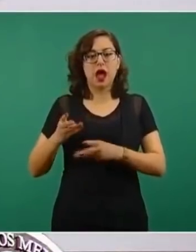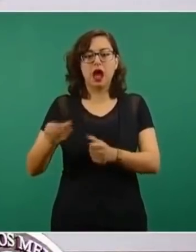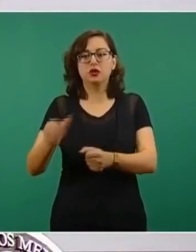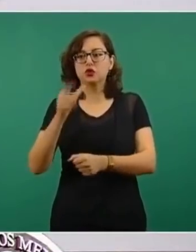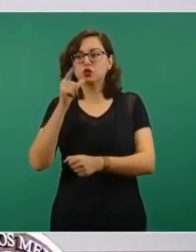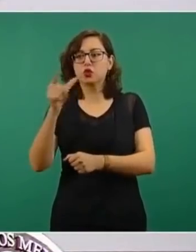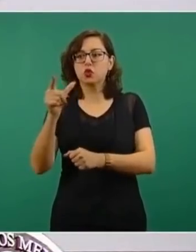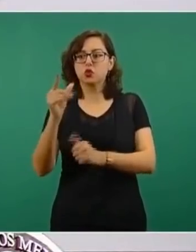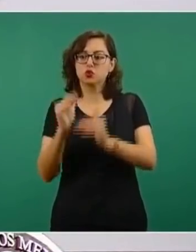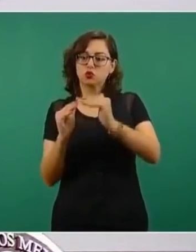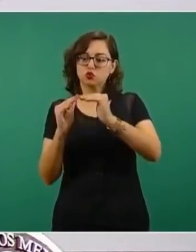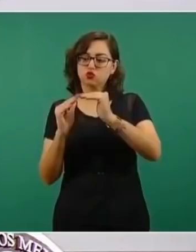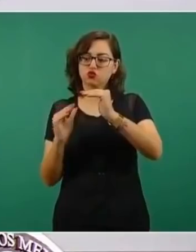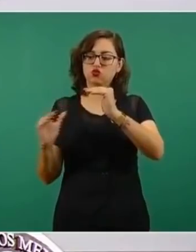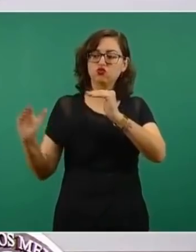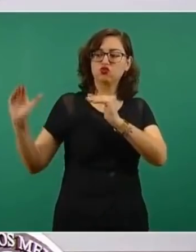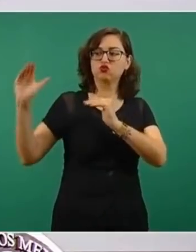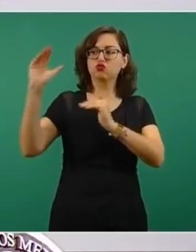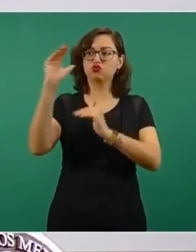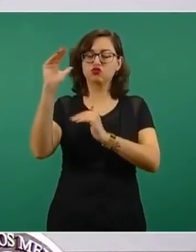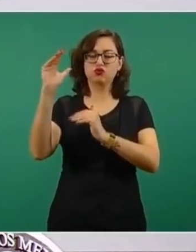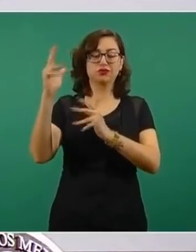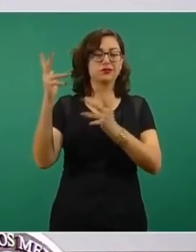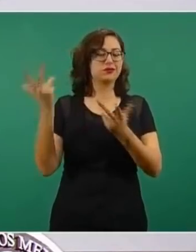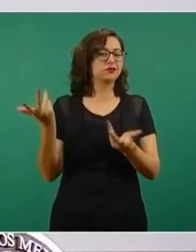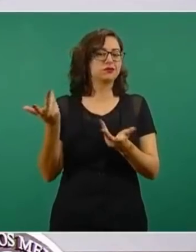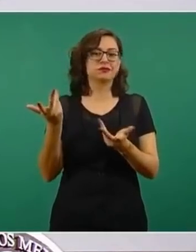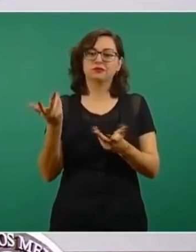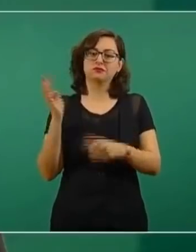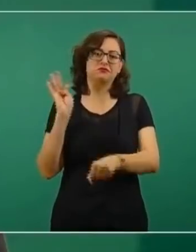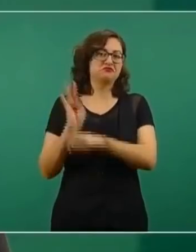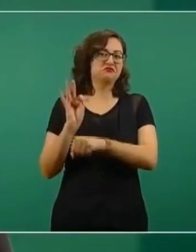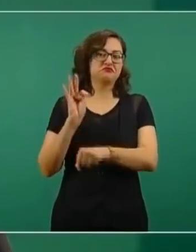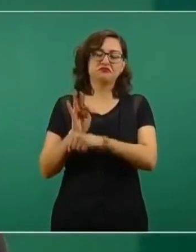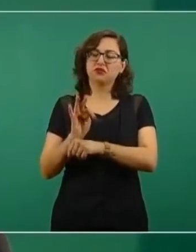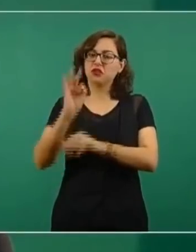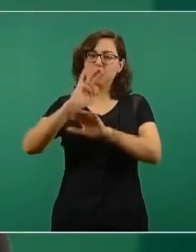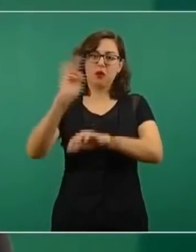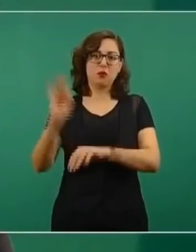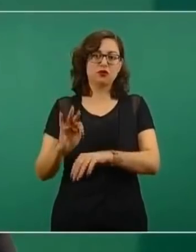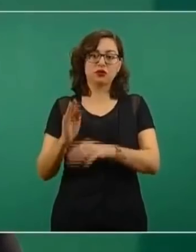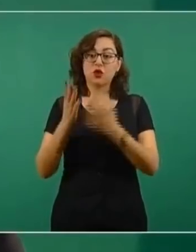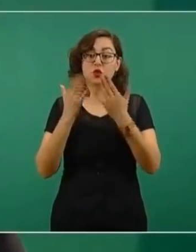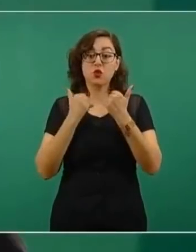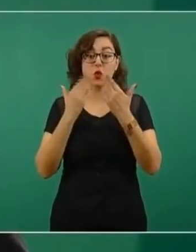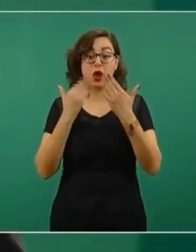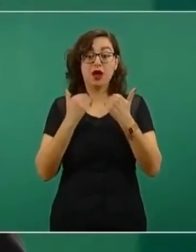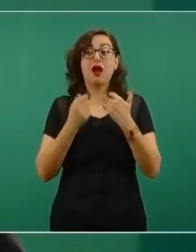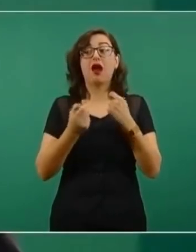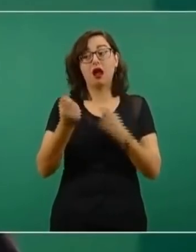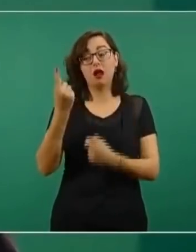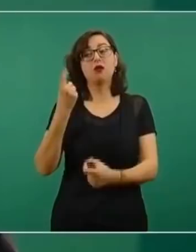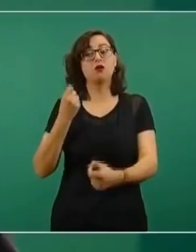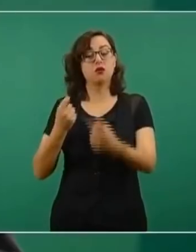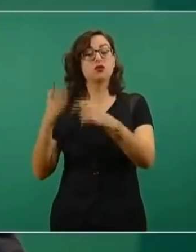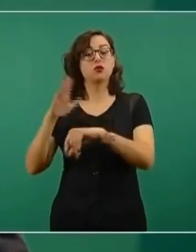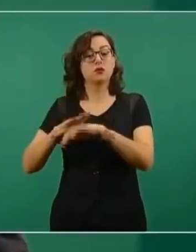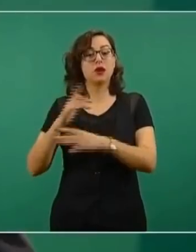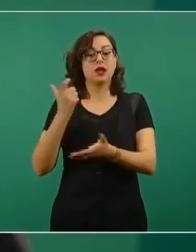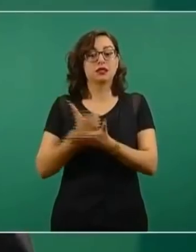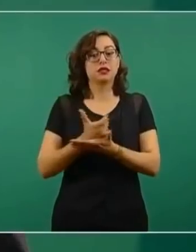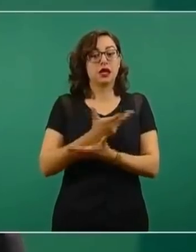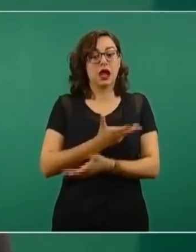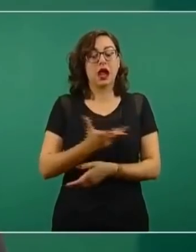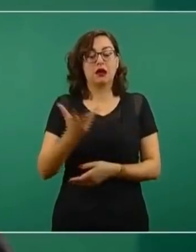van a un escalón excedente y ese no tiene mayor subsidio. Y en esa proporción, quienes hayan tenido consumos excedentes del